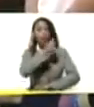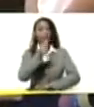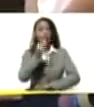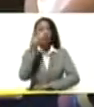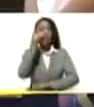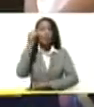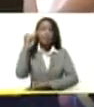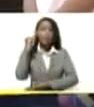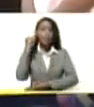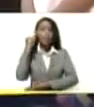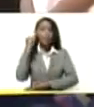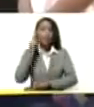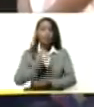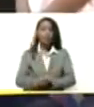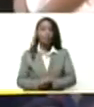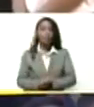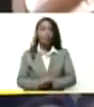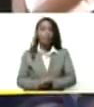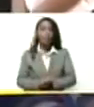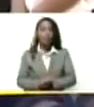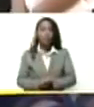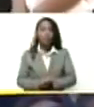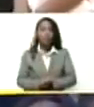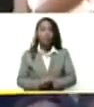me decía el gobernador galíndez